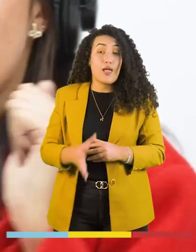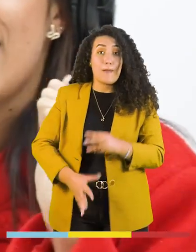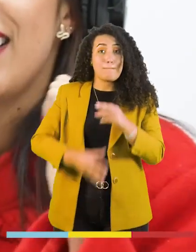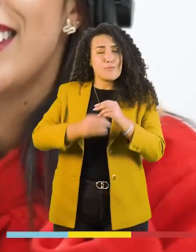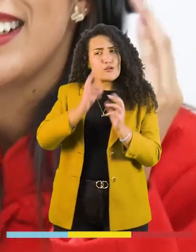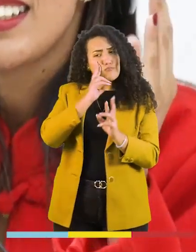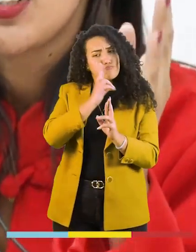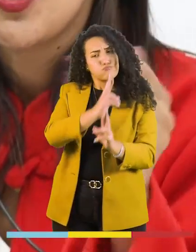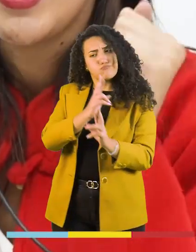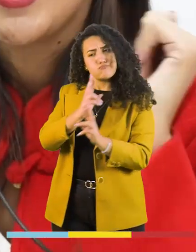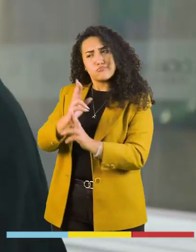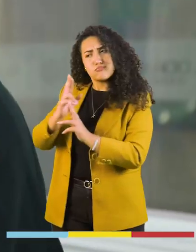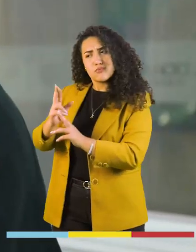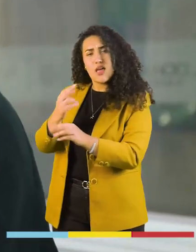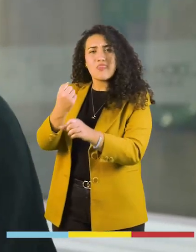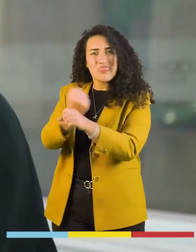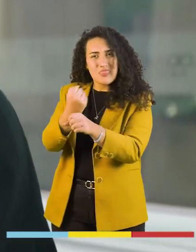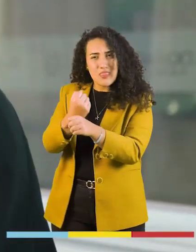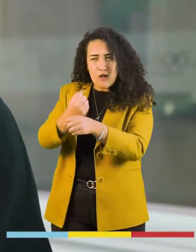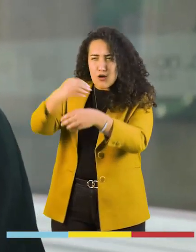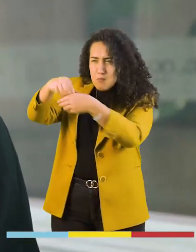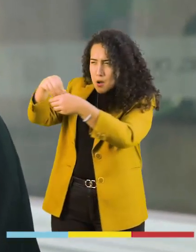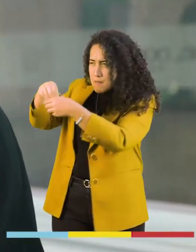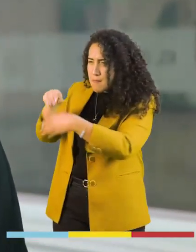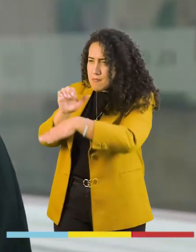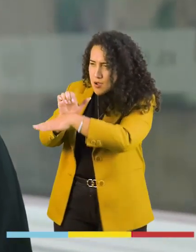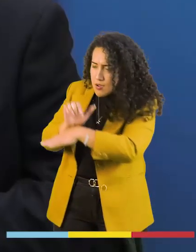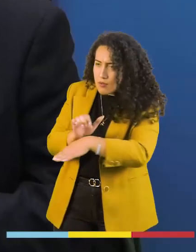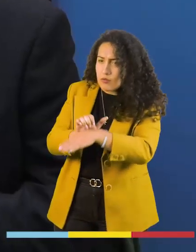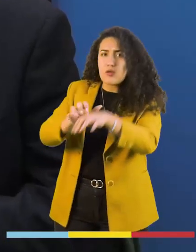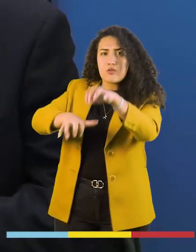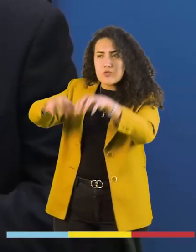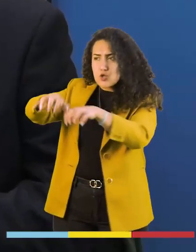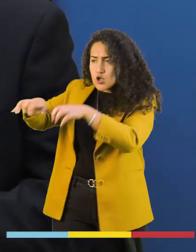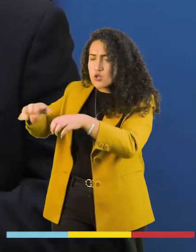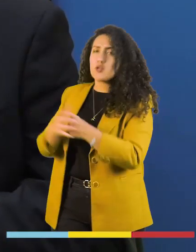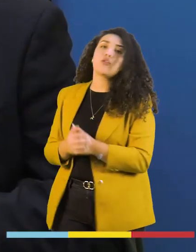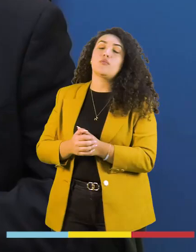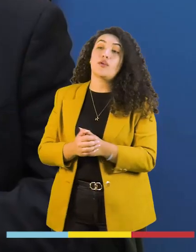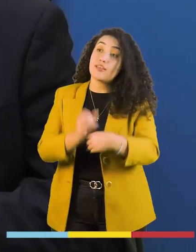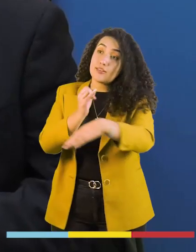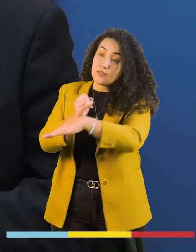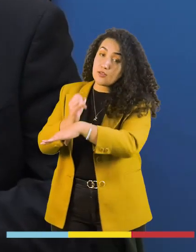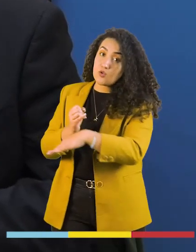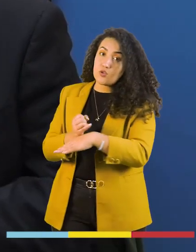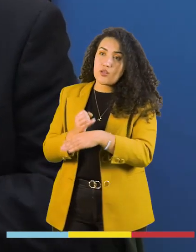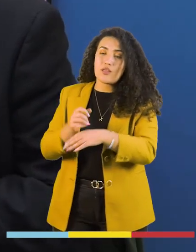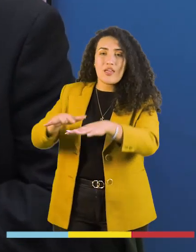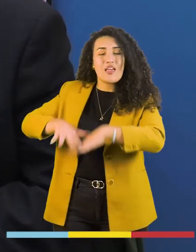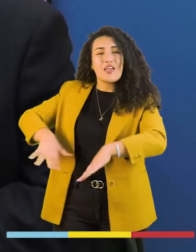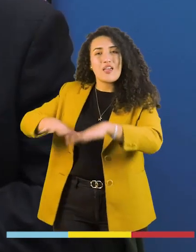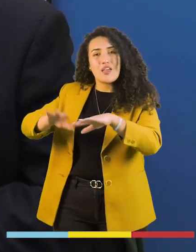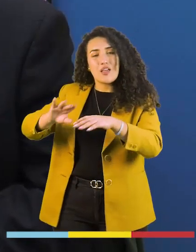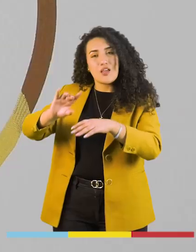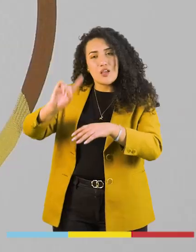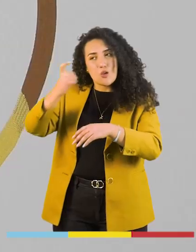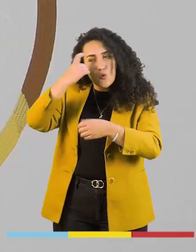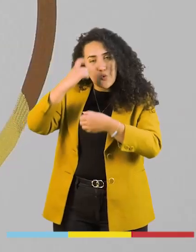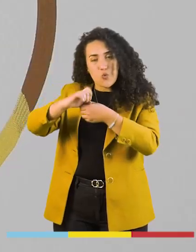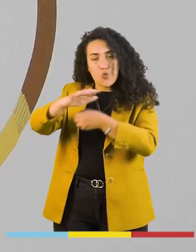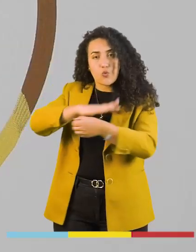Cundinamarca, y que los cundinamarqueses se sientan informados. Mi nombre es Germán Jula, yo soy